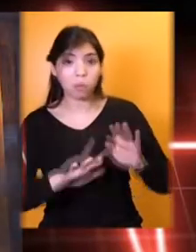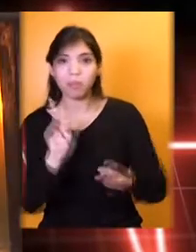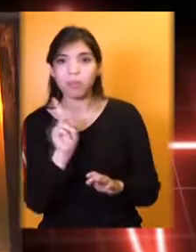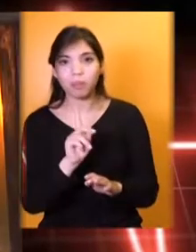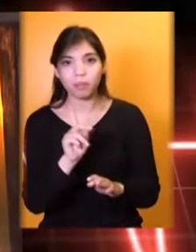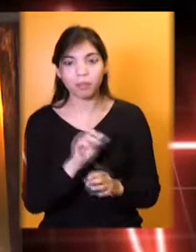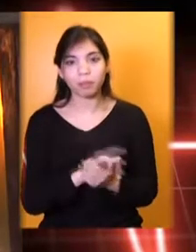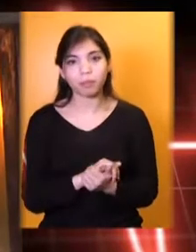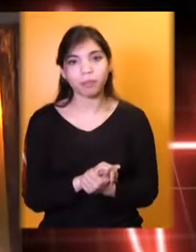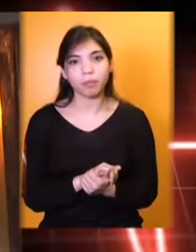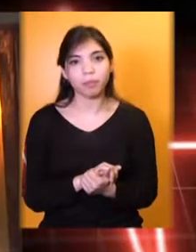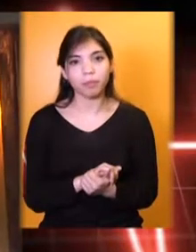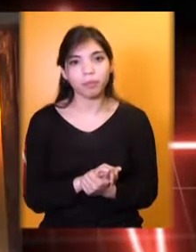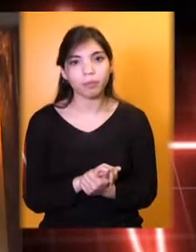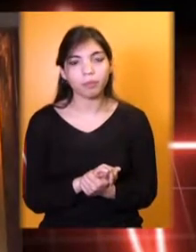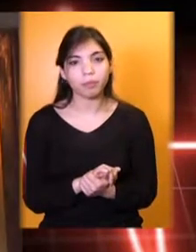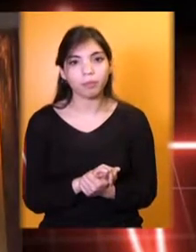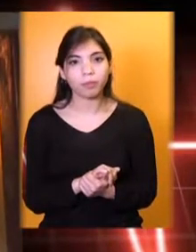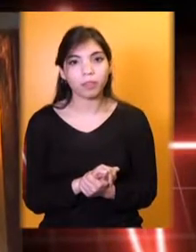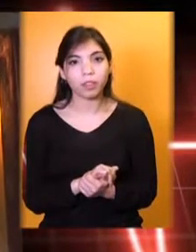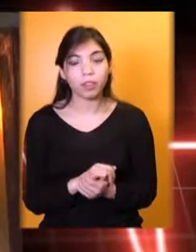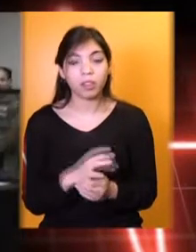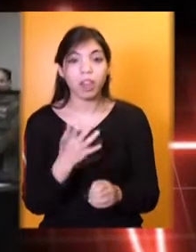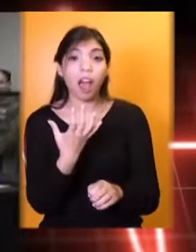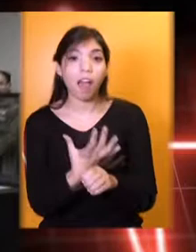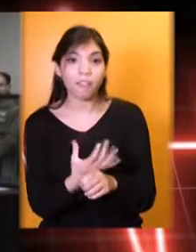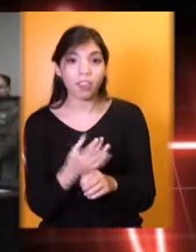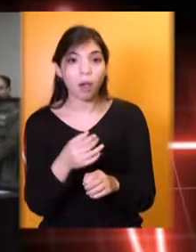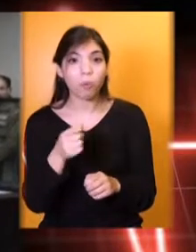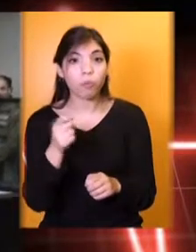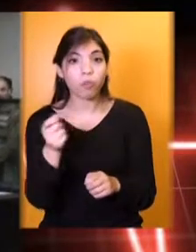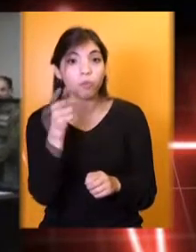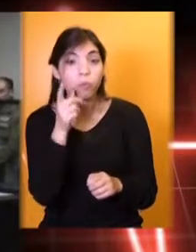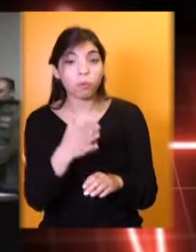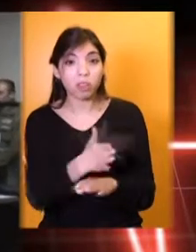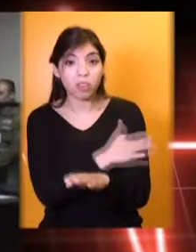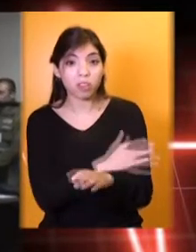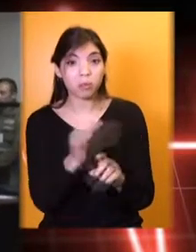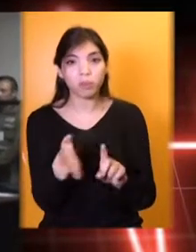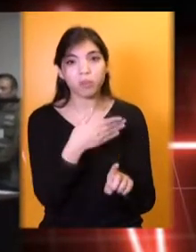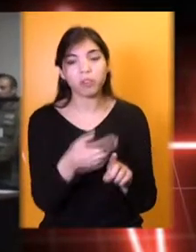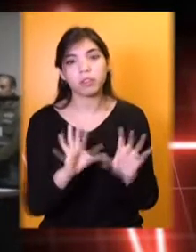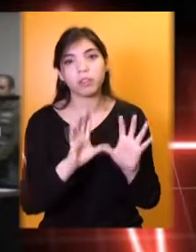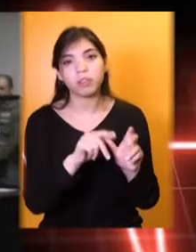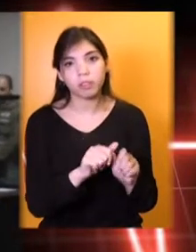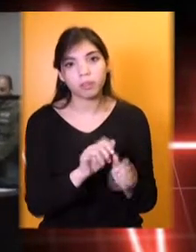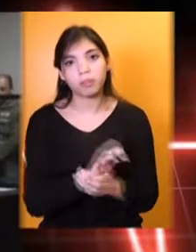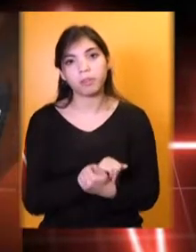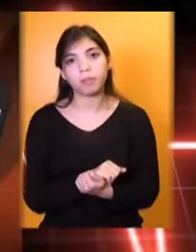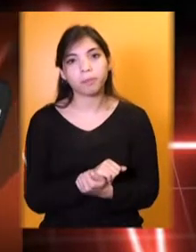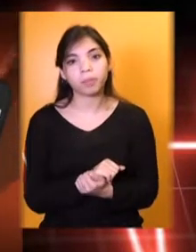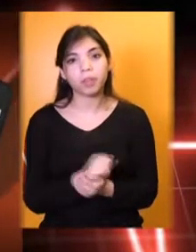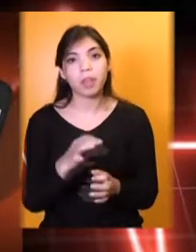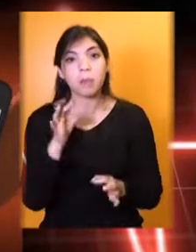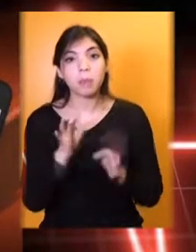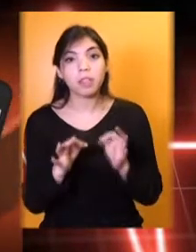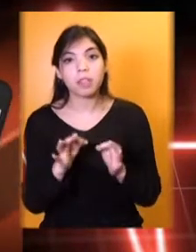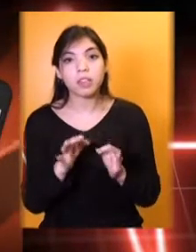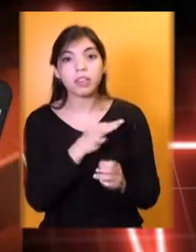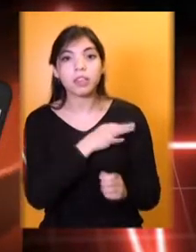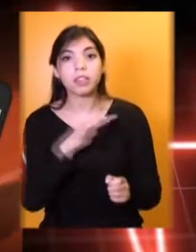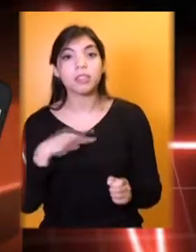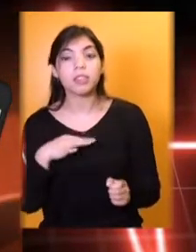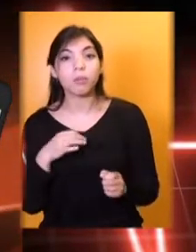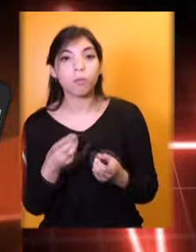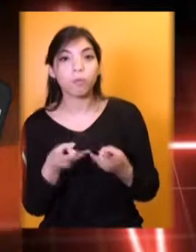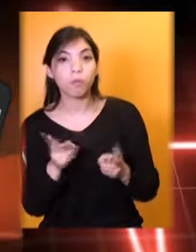la protección asignada a la pareja del imputado, a pesar de que ya existía una denuncia por violencia intrafamiliar. Pero además de eso,